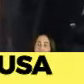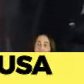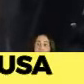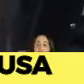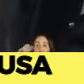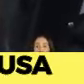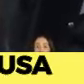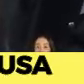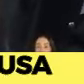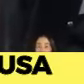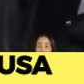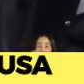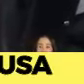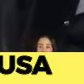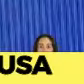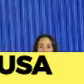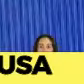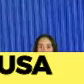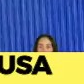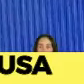1.000 millones de pesos es